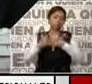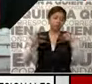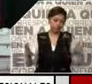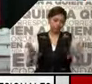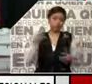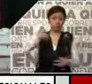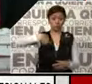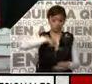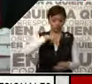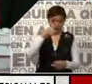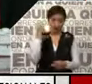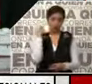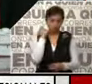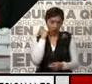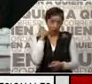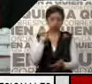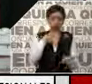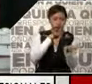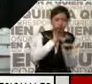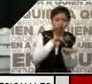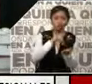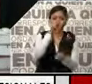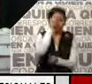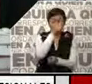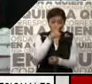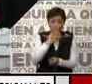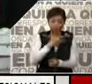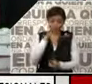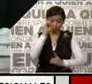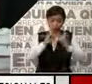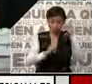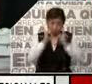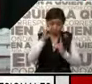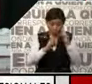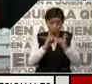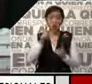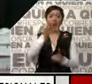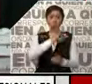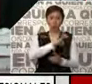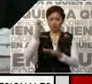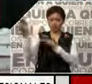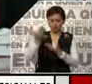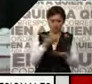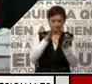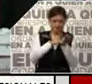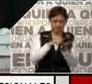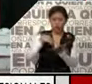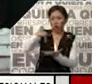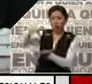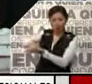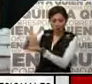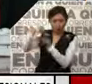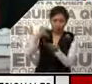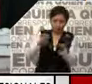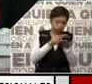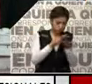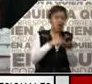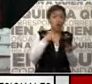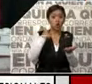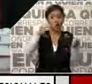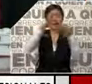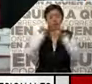aquí para orientarlos si tienen cualquier duda al respecto. Nos pueden traer el documento, una copia, en fin, y nosotros les decimos,